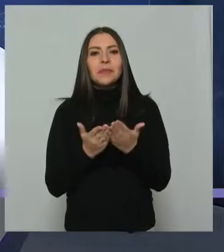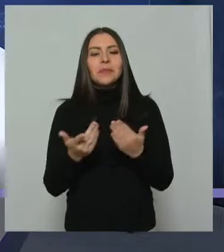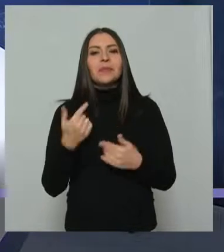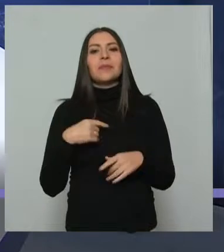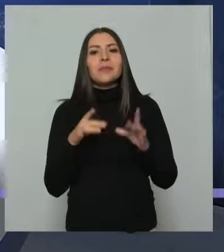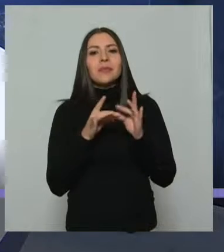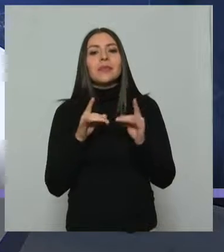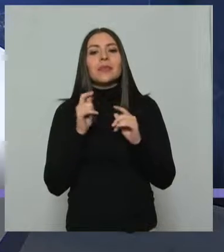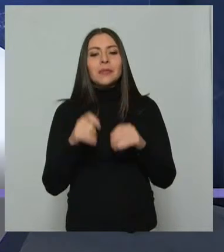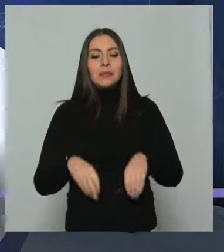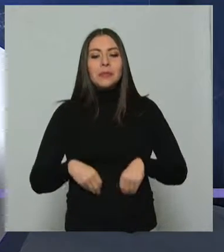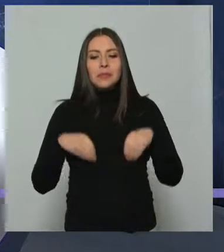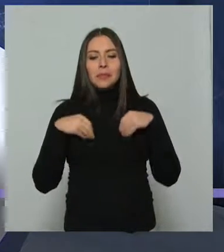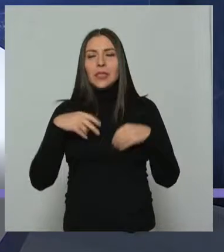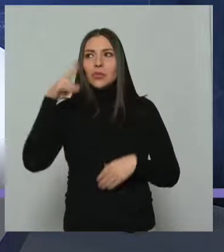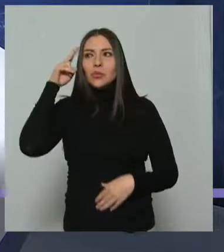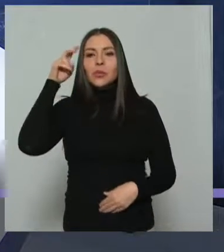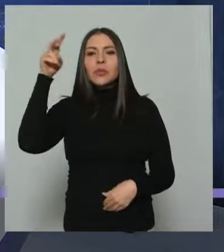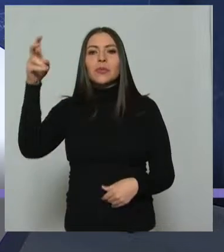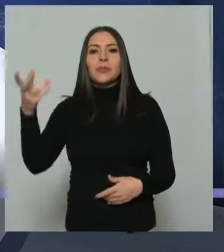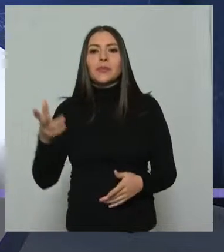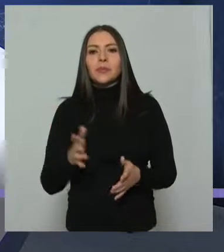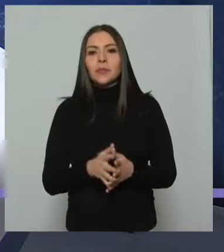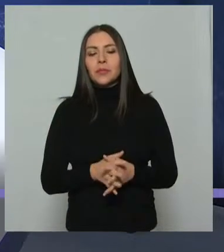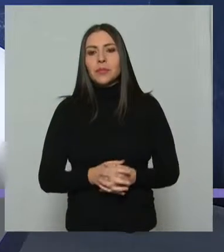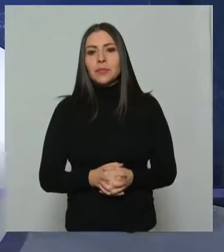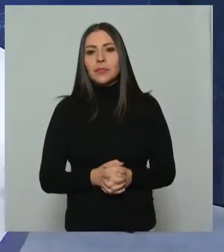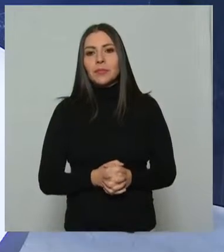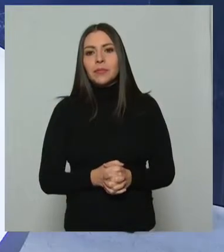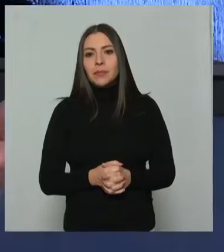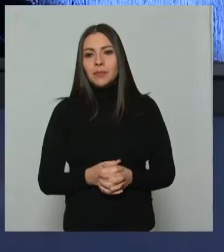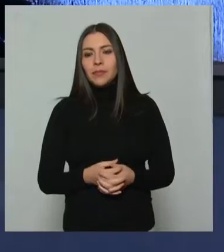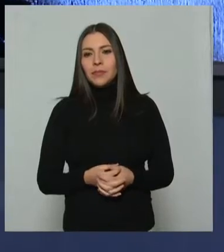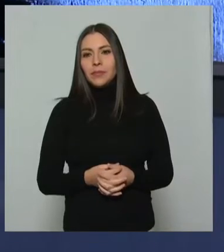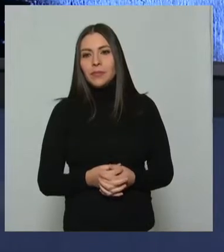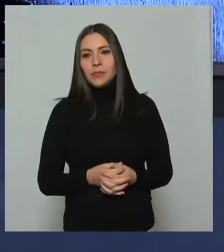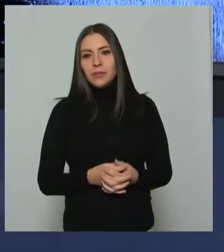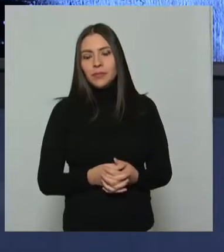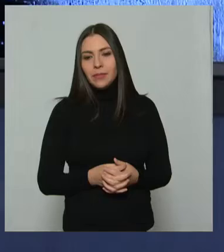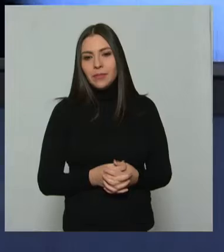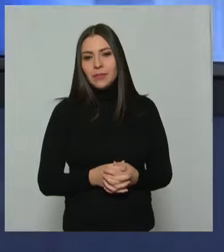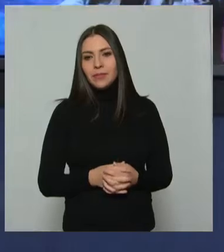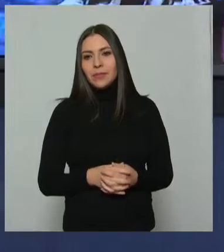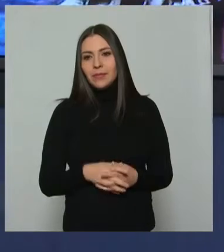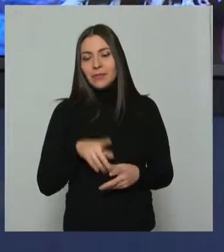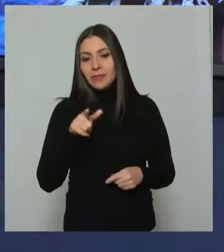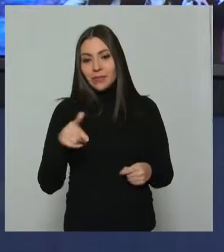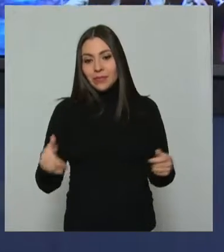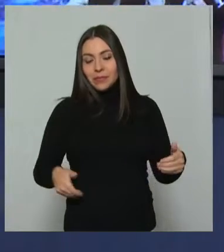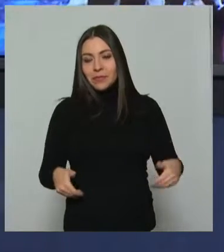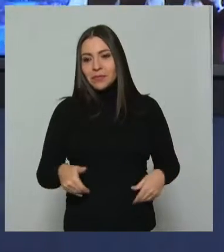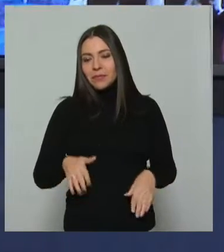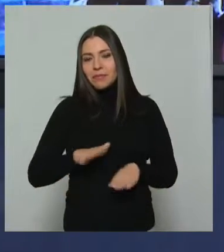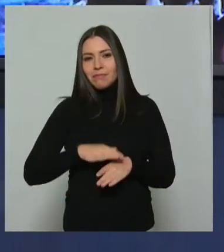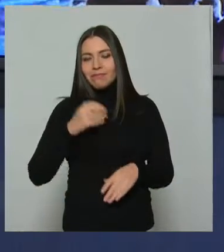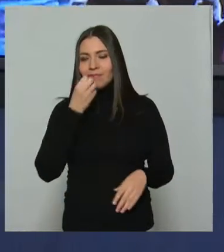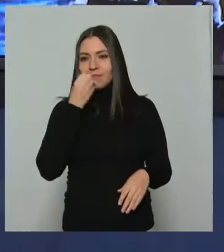te cuento? Es una de las obras más espléndidas jamás escritas en la historia de la